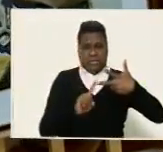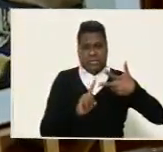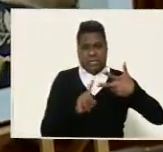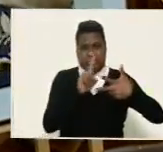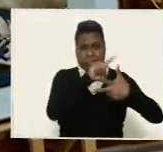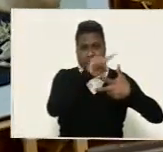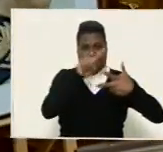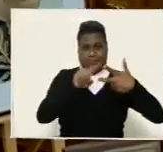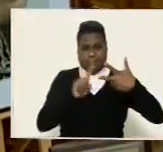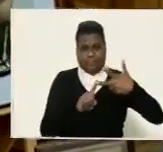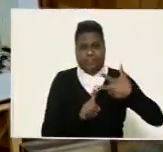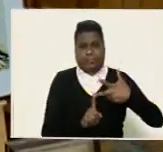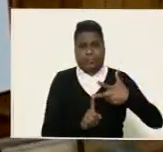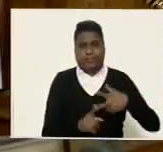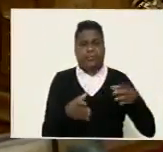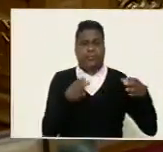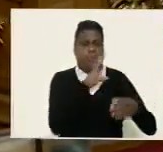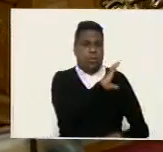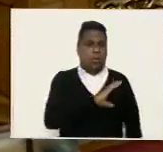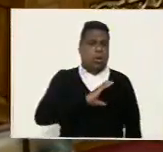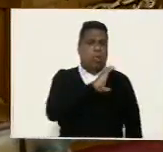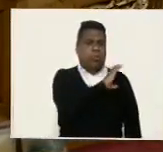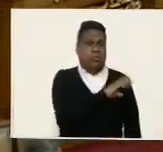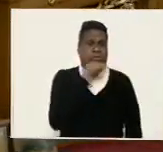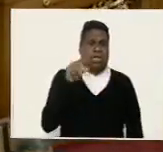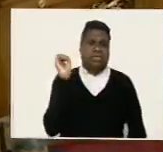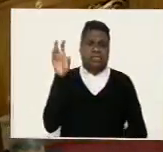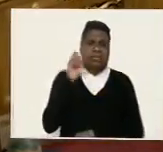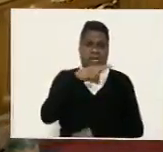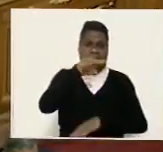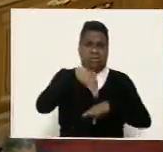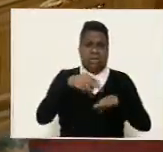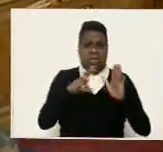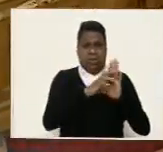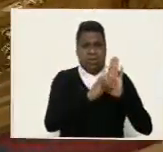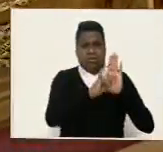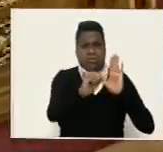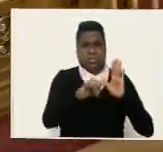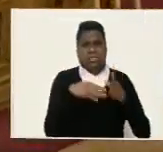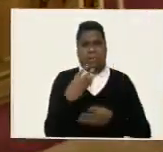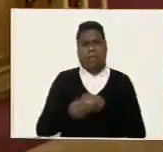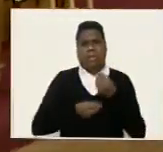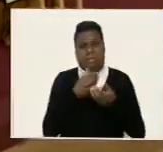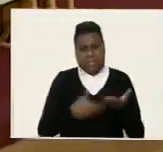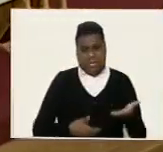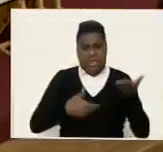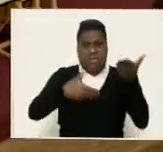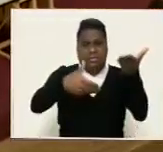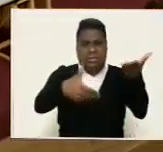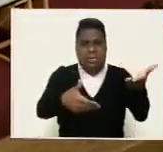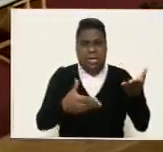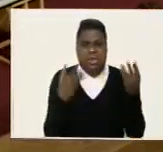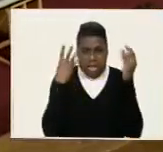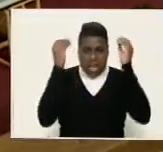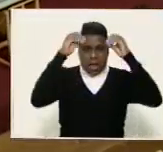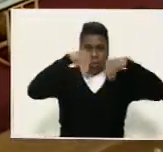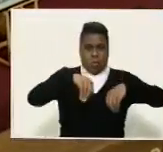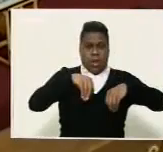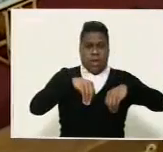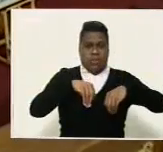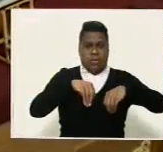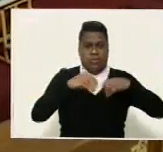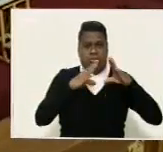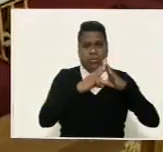una comisión de la Asamblea Nacional Constituyente para hacer entrega del presente acuerdo